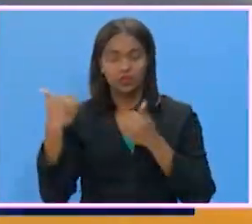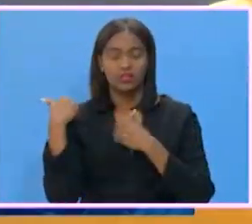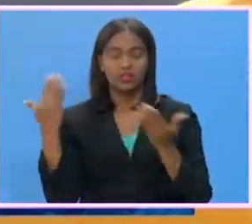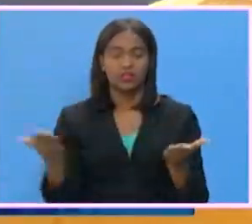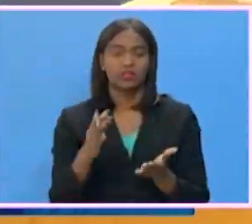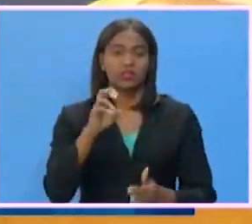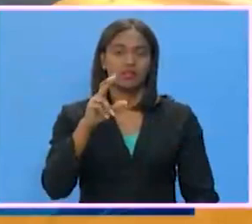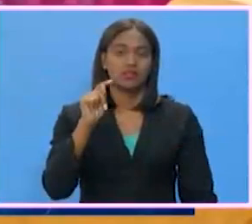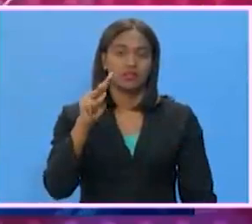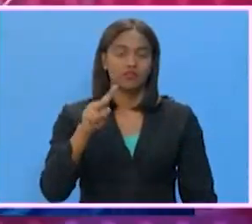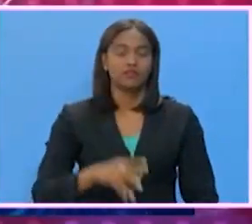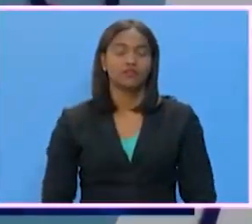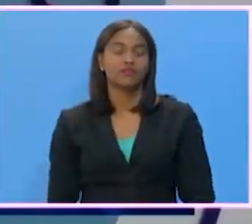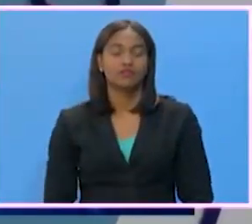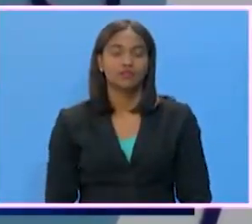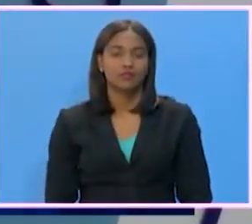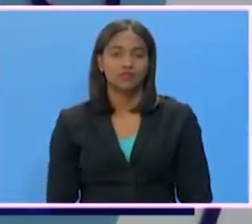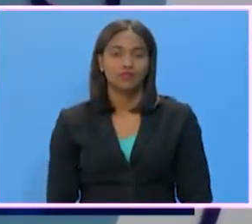SER TV.